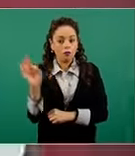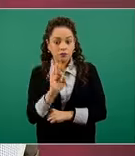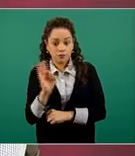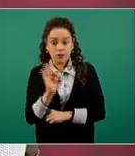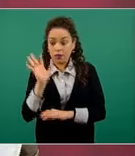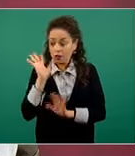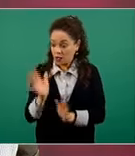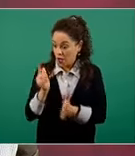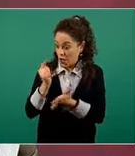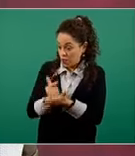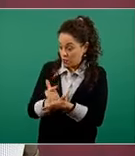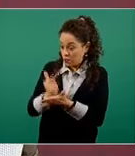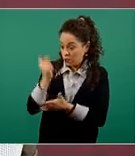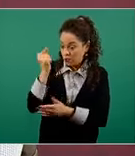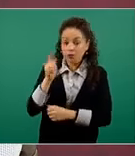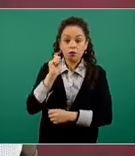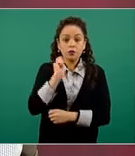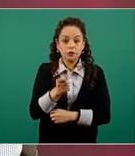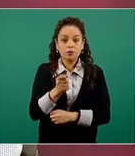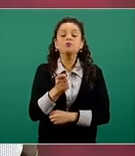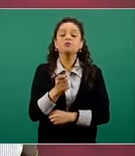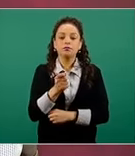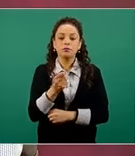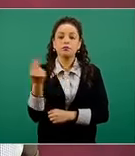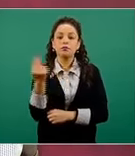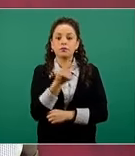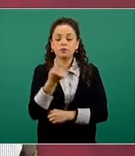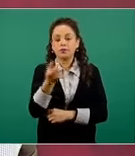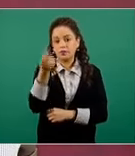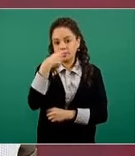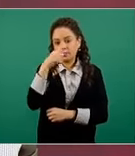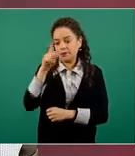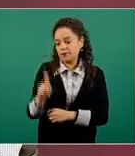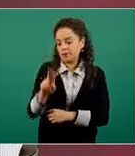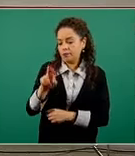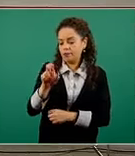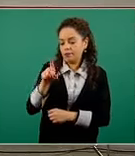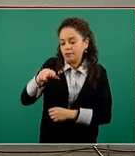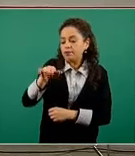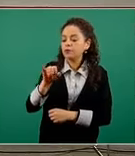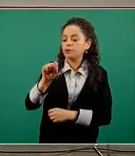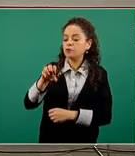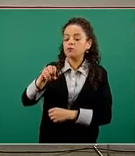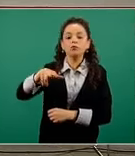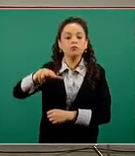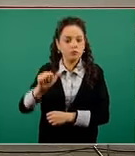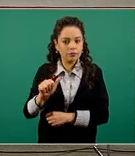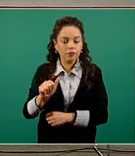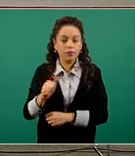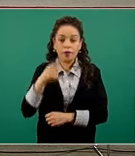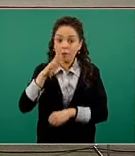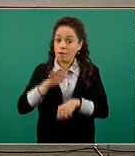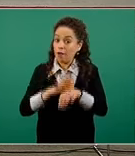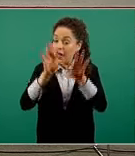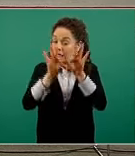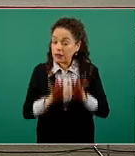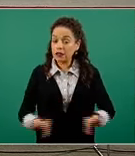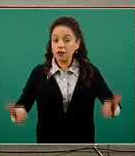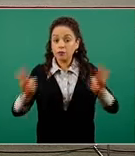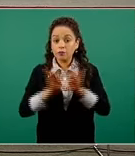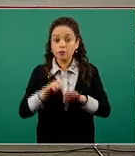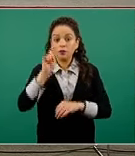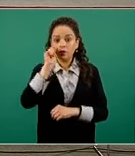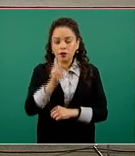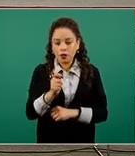de complicación, iniciar con las dosis adecuadas de prednisona, pero más importante, tiempo valioso de que un profesional de